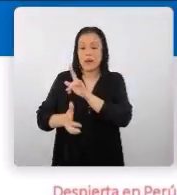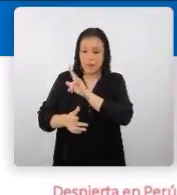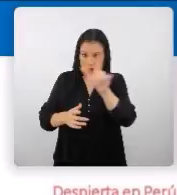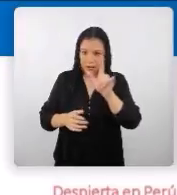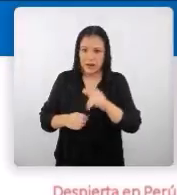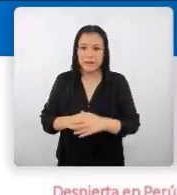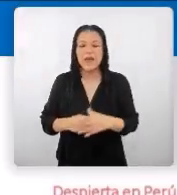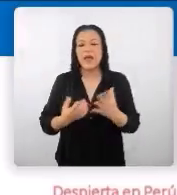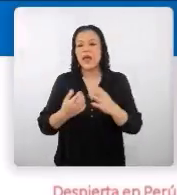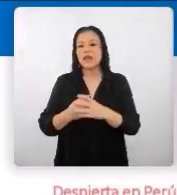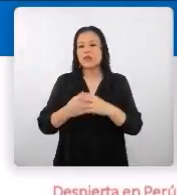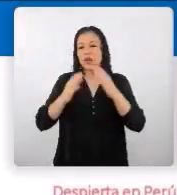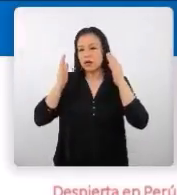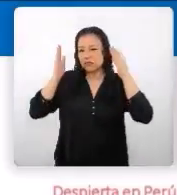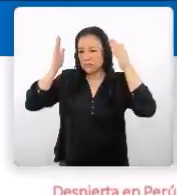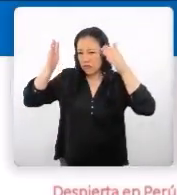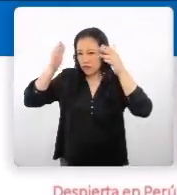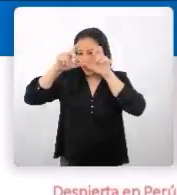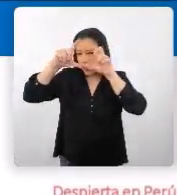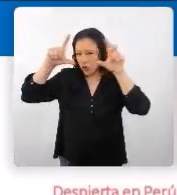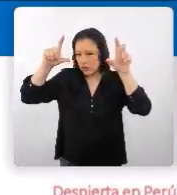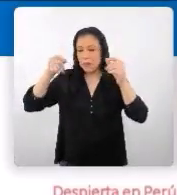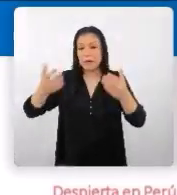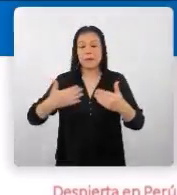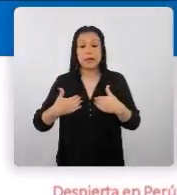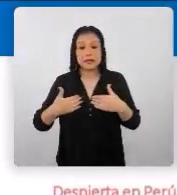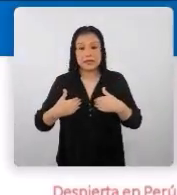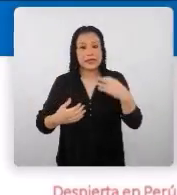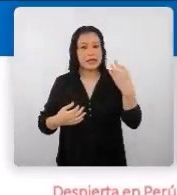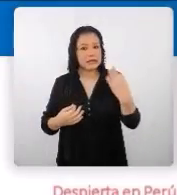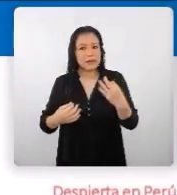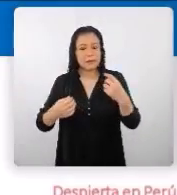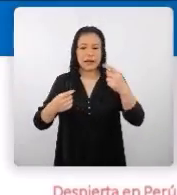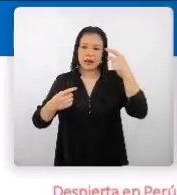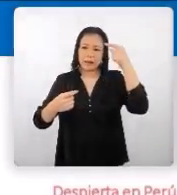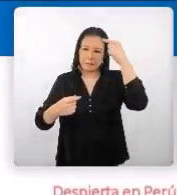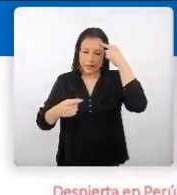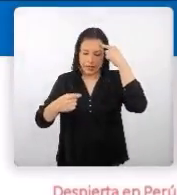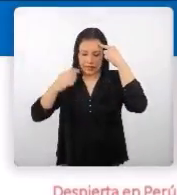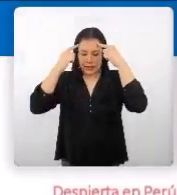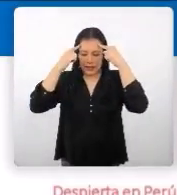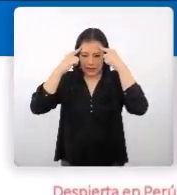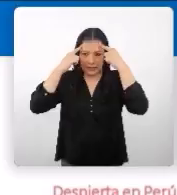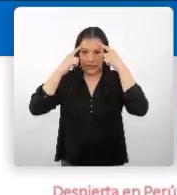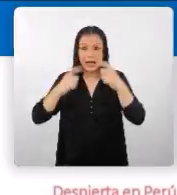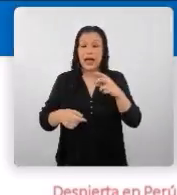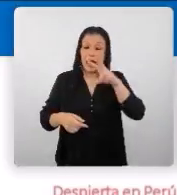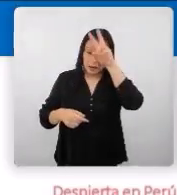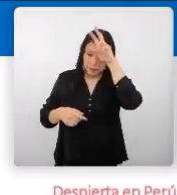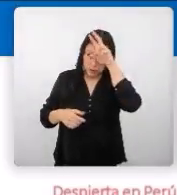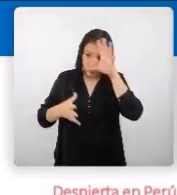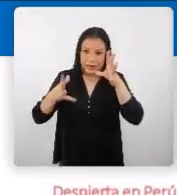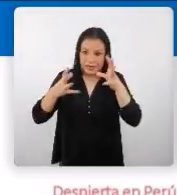Una campaña para poder tener siempre en mente al Perú.